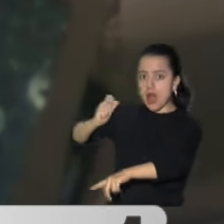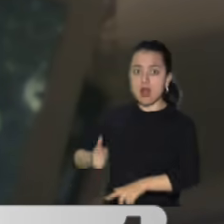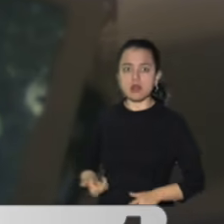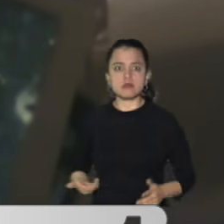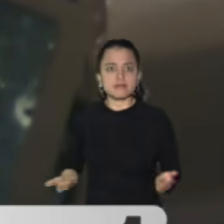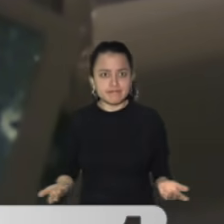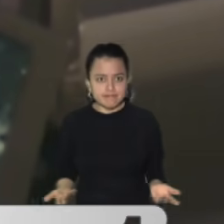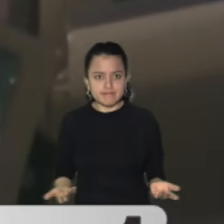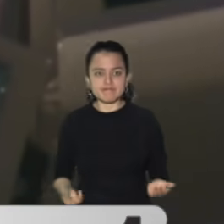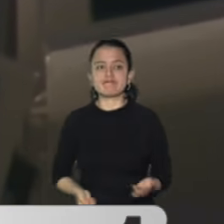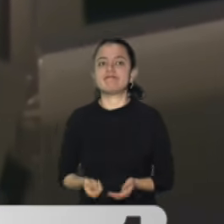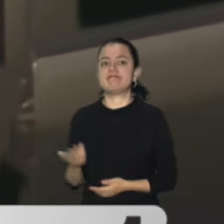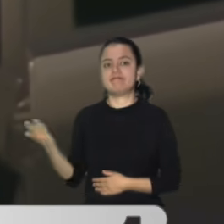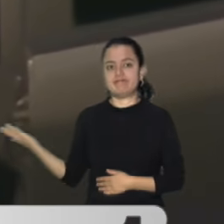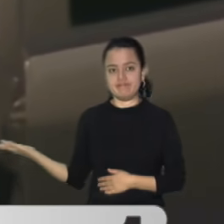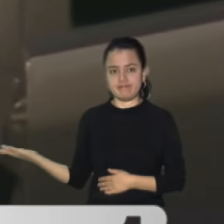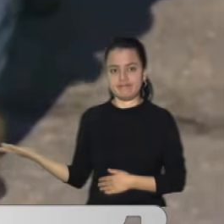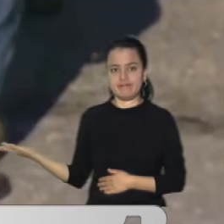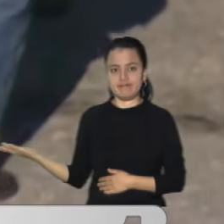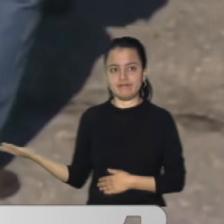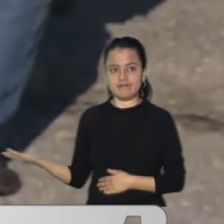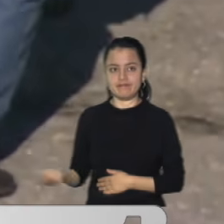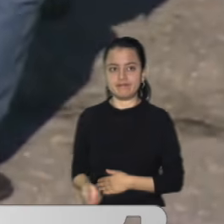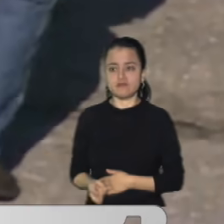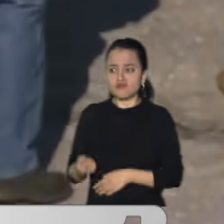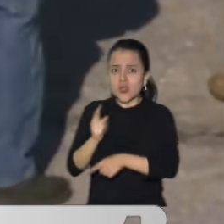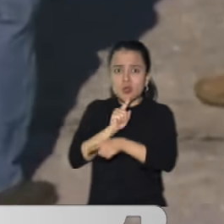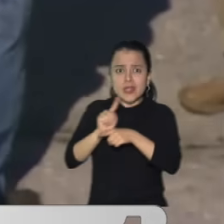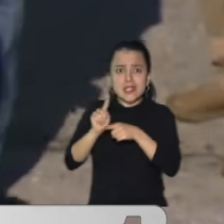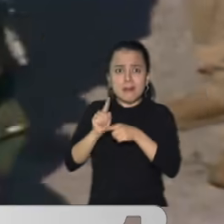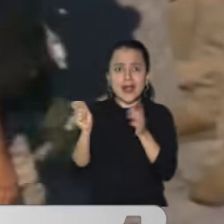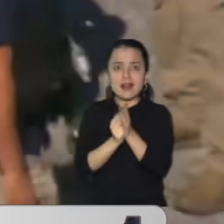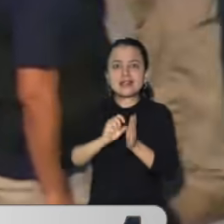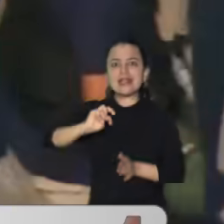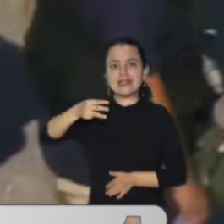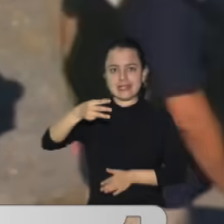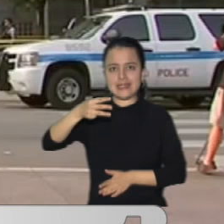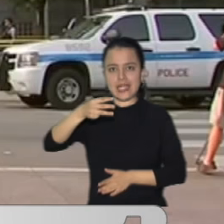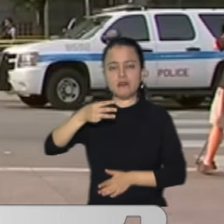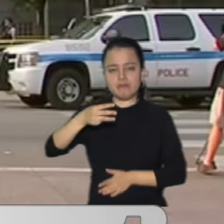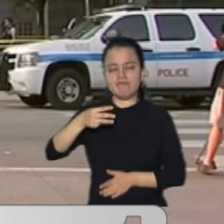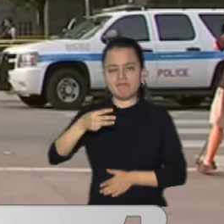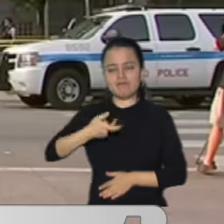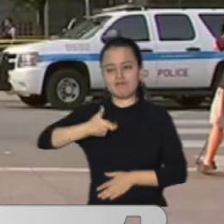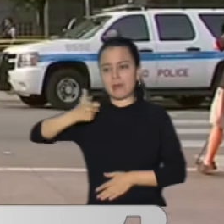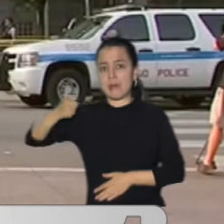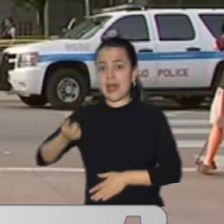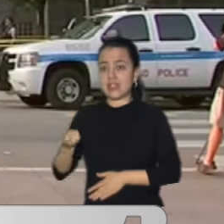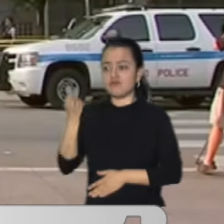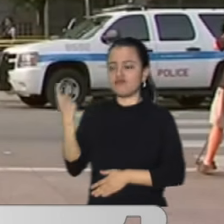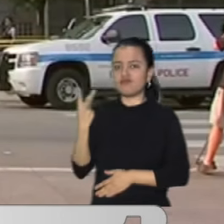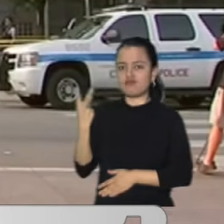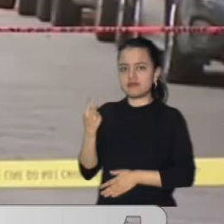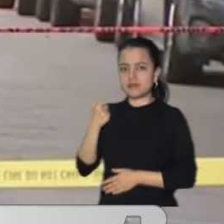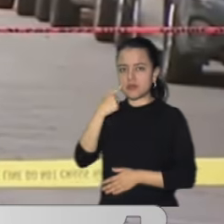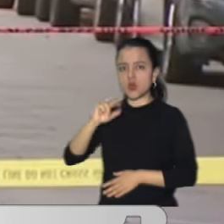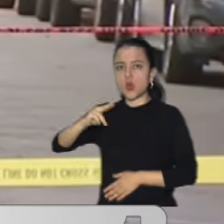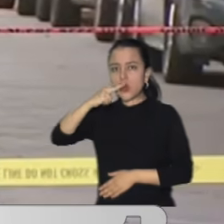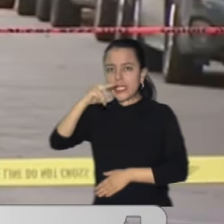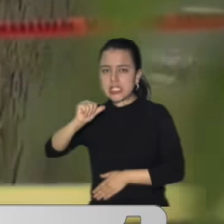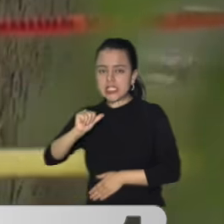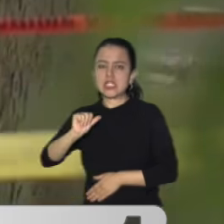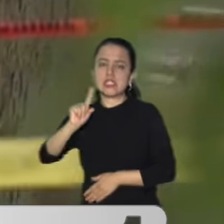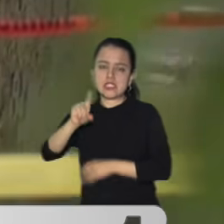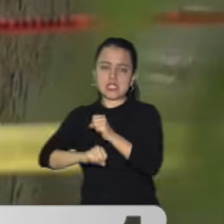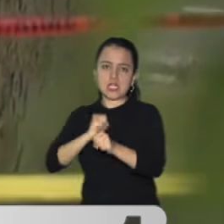Este es el segundo tiroteo en menos de 4 días y el tercero en una semana en la capital estadounidense, donde el pasado viernes una niña de 6